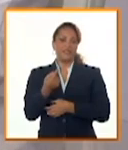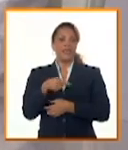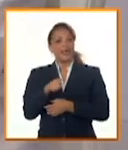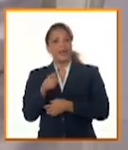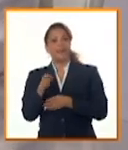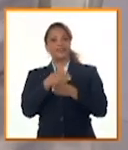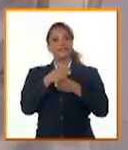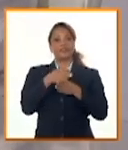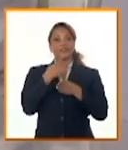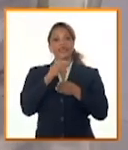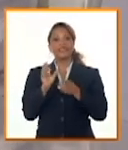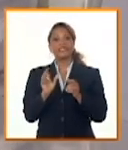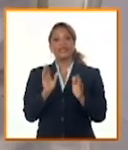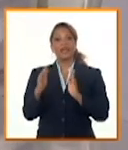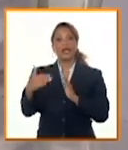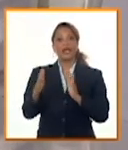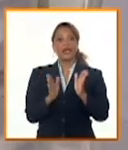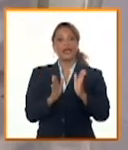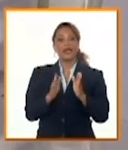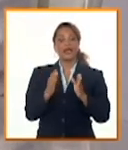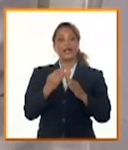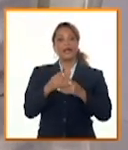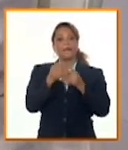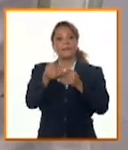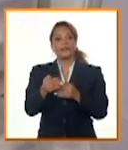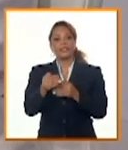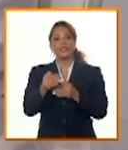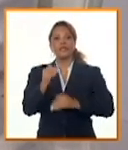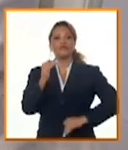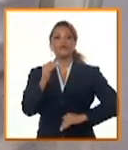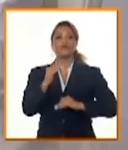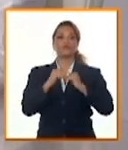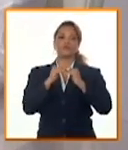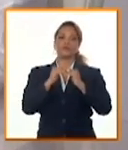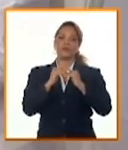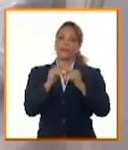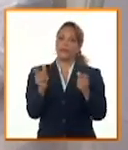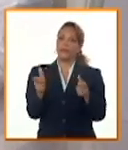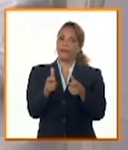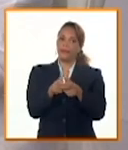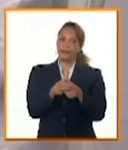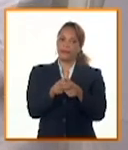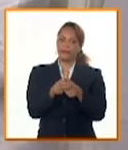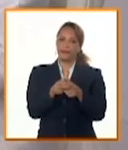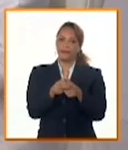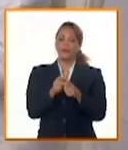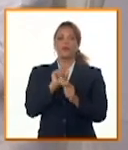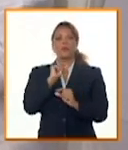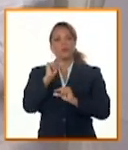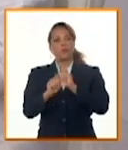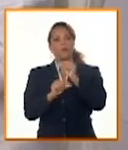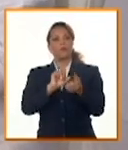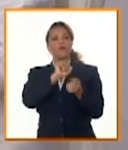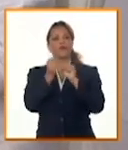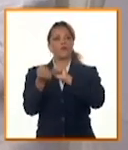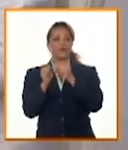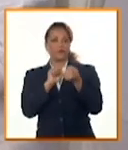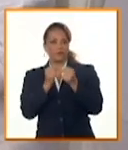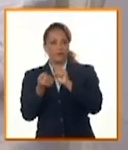esa caja extra es hasta un nivel pequeño para también establecer las medidas de control que no se vaya